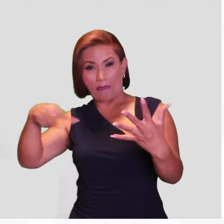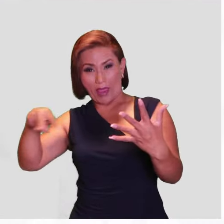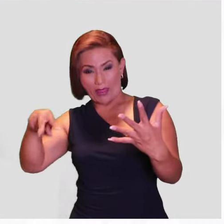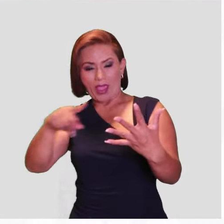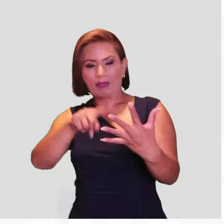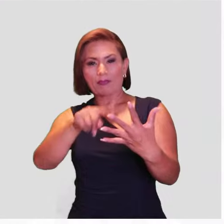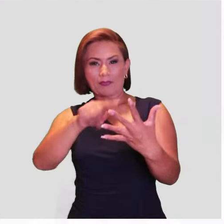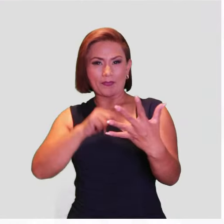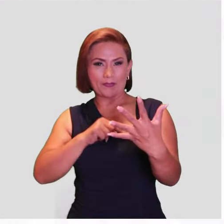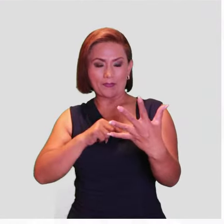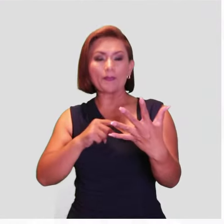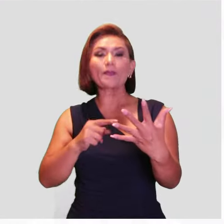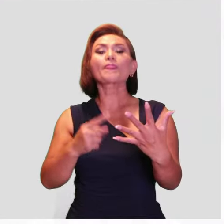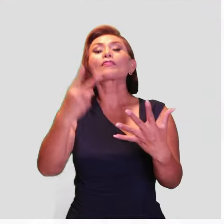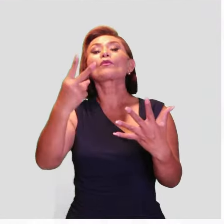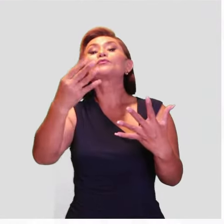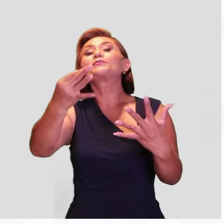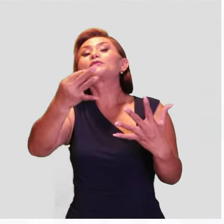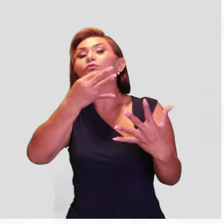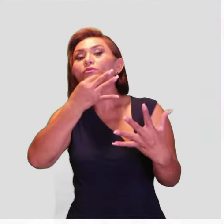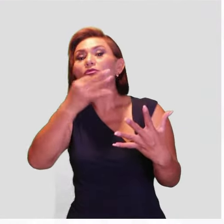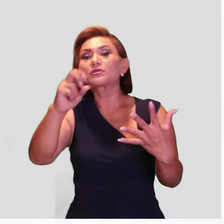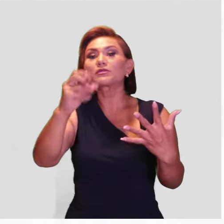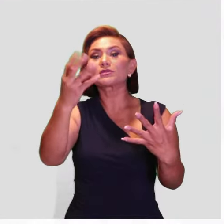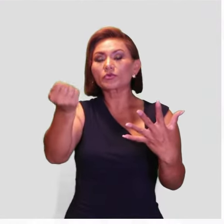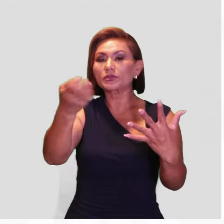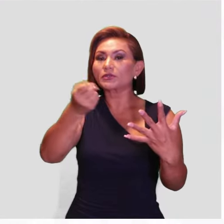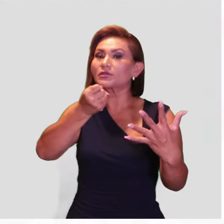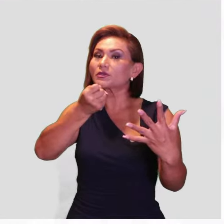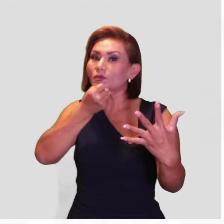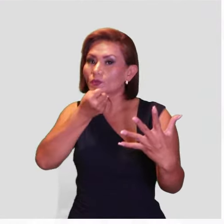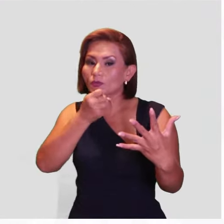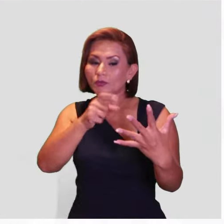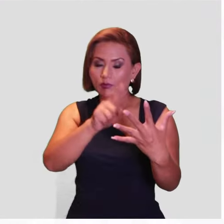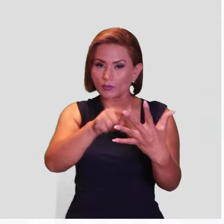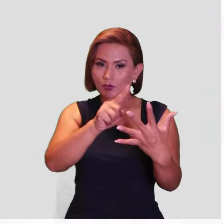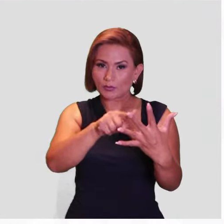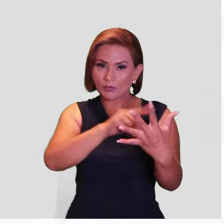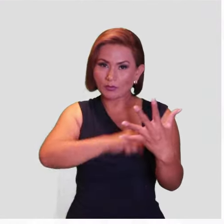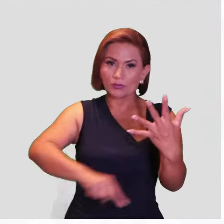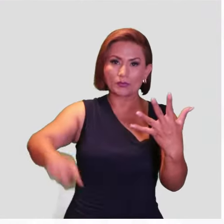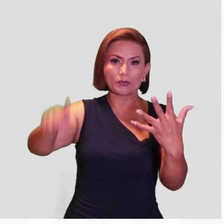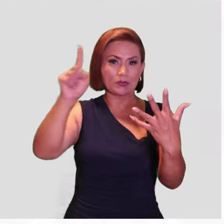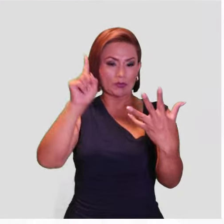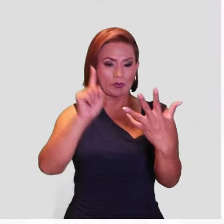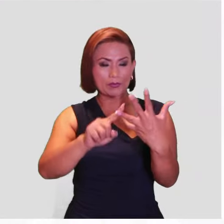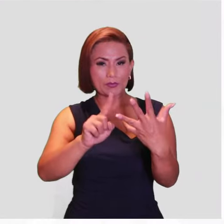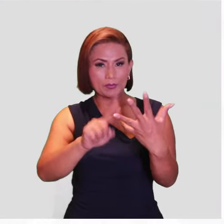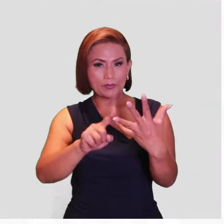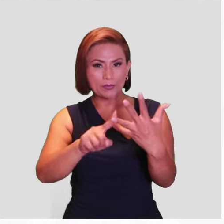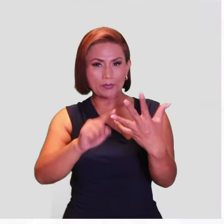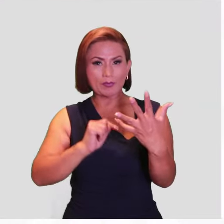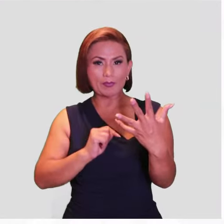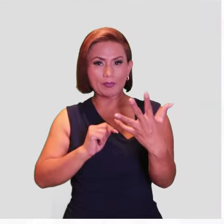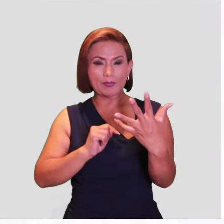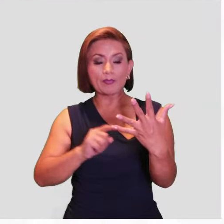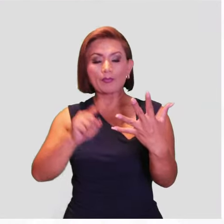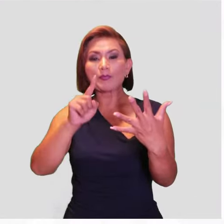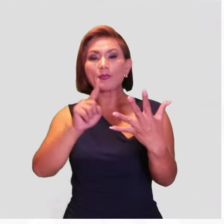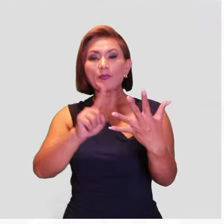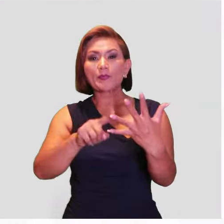de México cuenta con 2 minutos y 39 segundos dentro de esta bolsa de tiempo de 3 minutos. Los candidatos